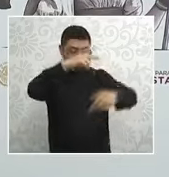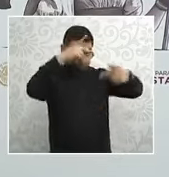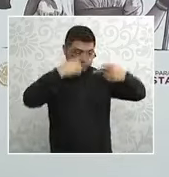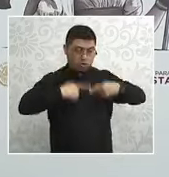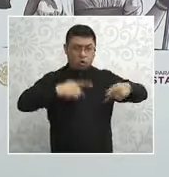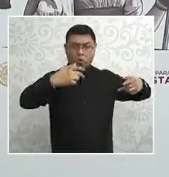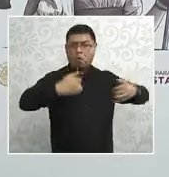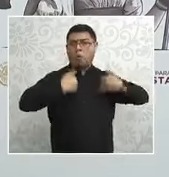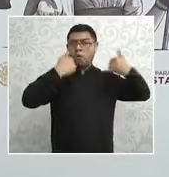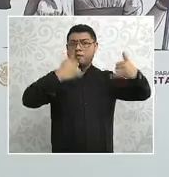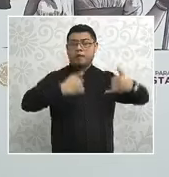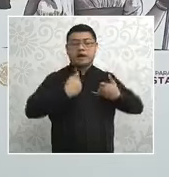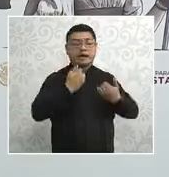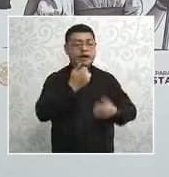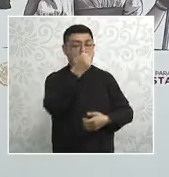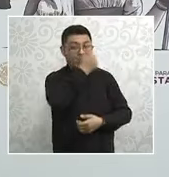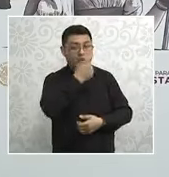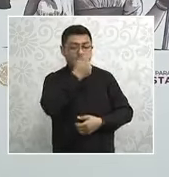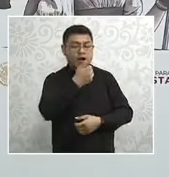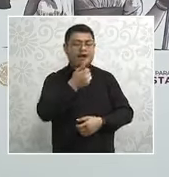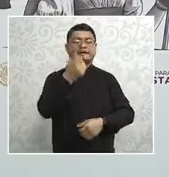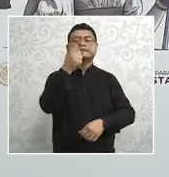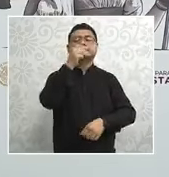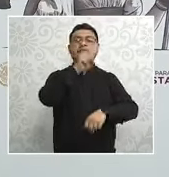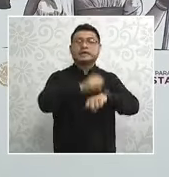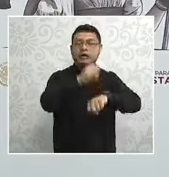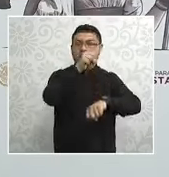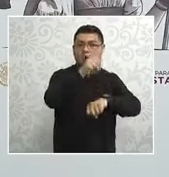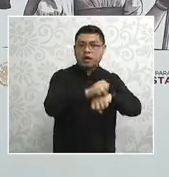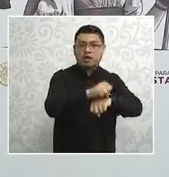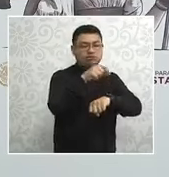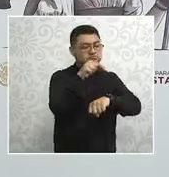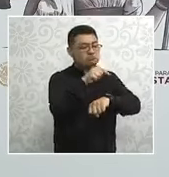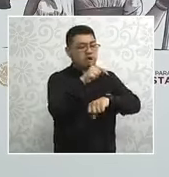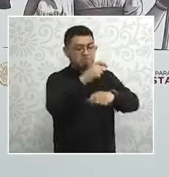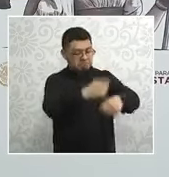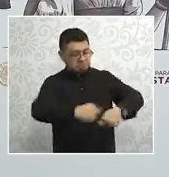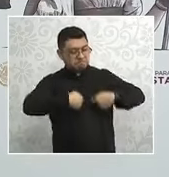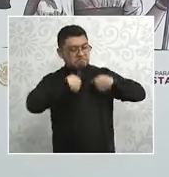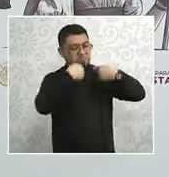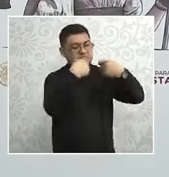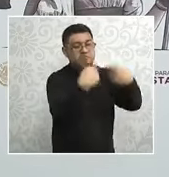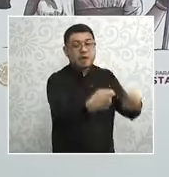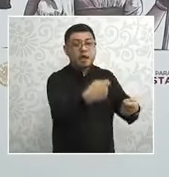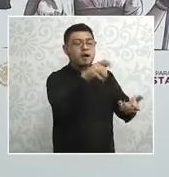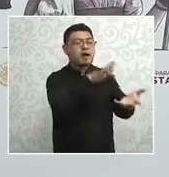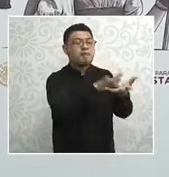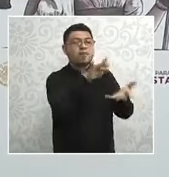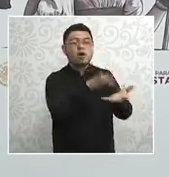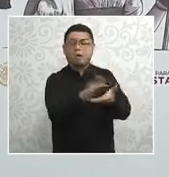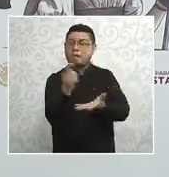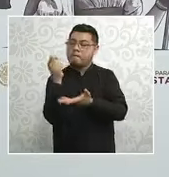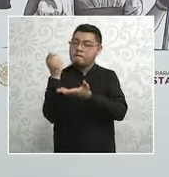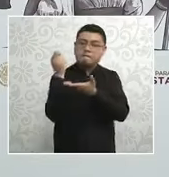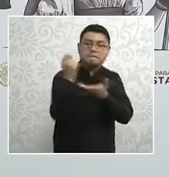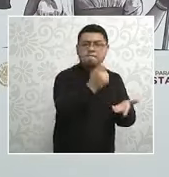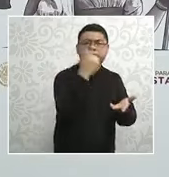en secundarias públicas tengan una beca para que terminen sus